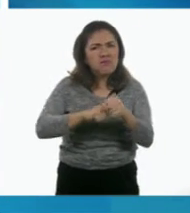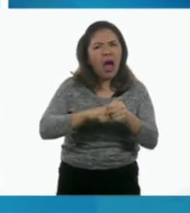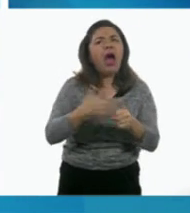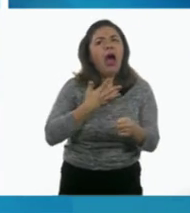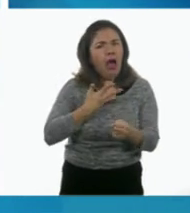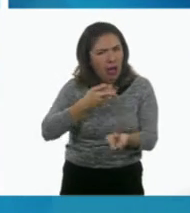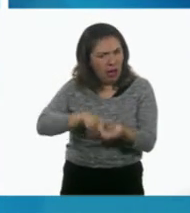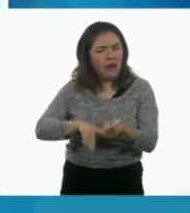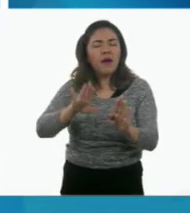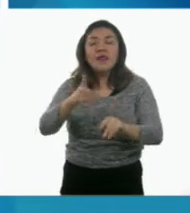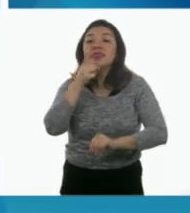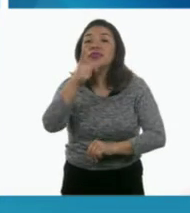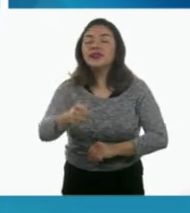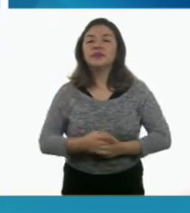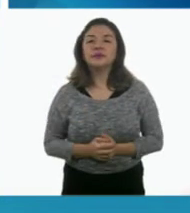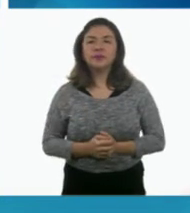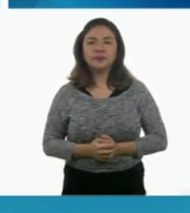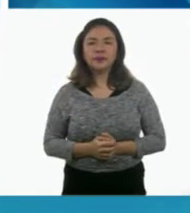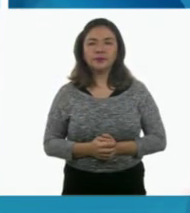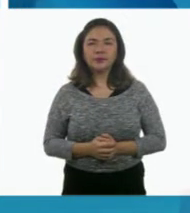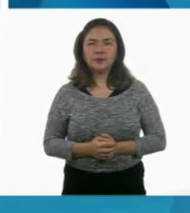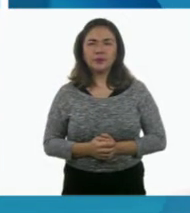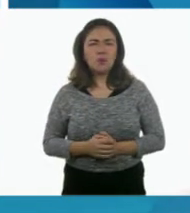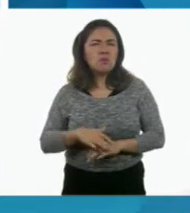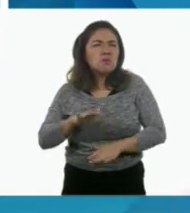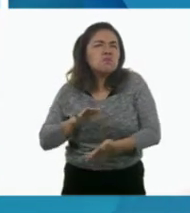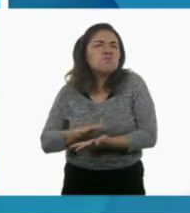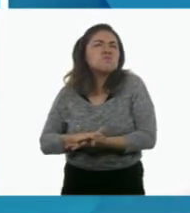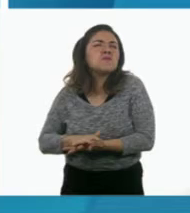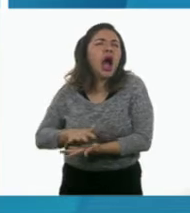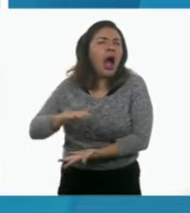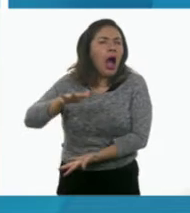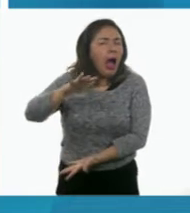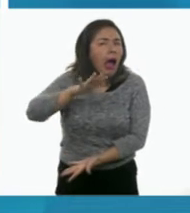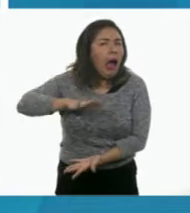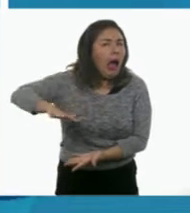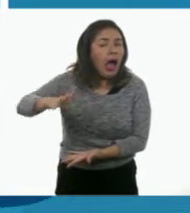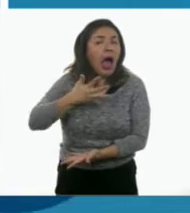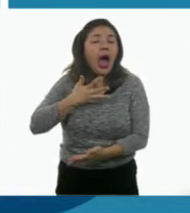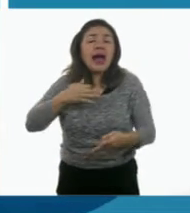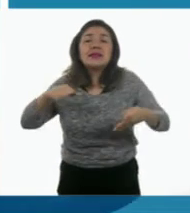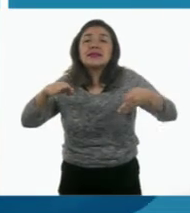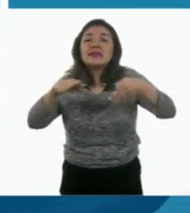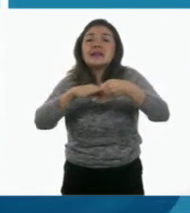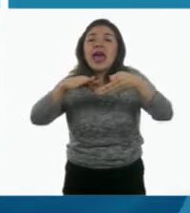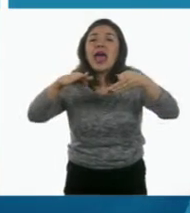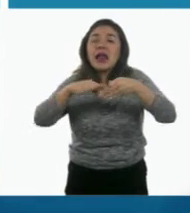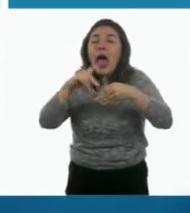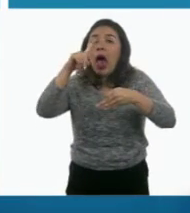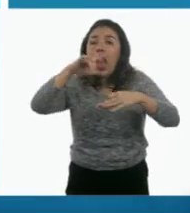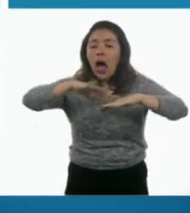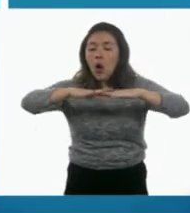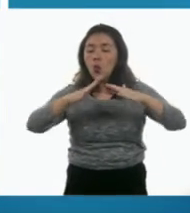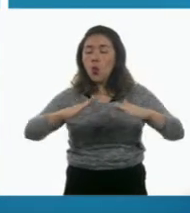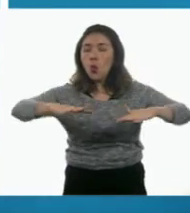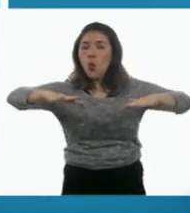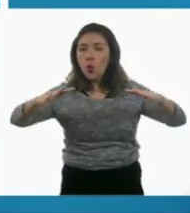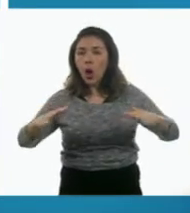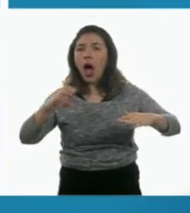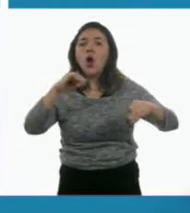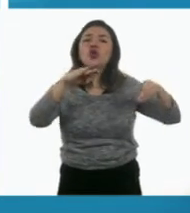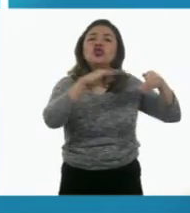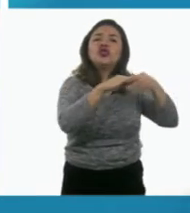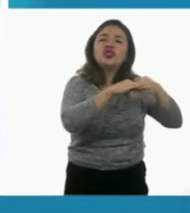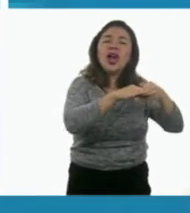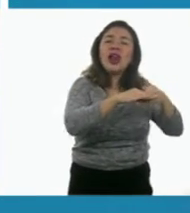vivos. Dice, la mayoría está cerca de la superficie y las zonas